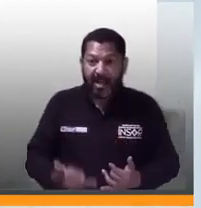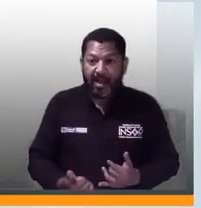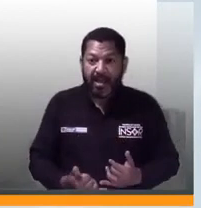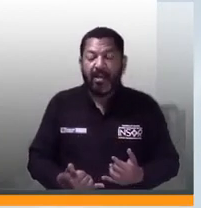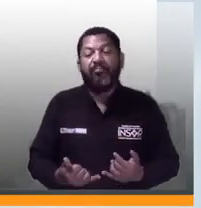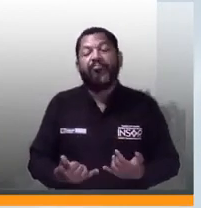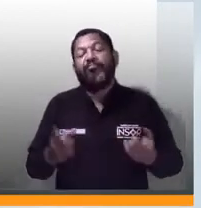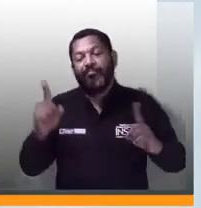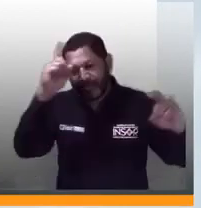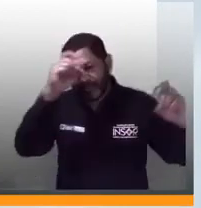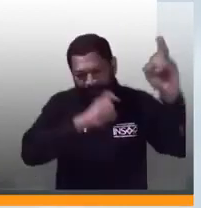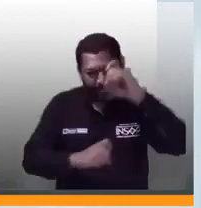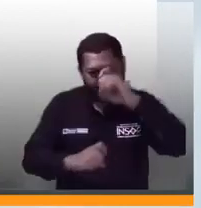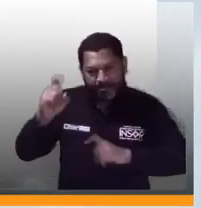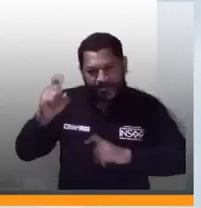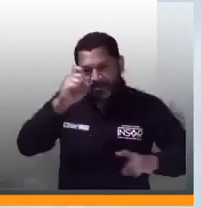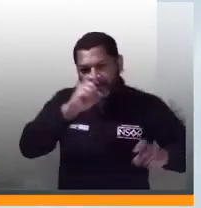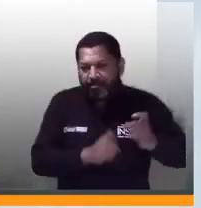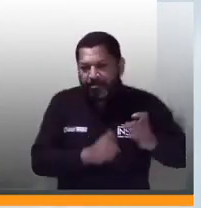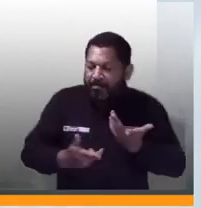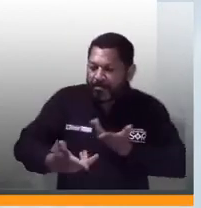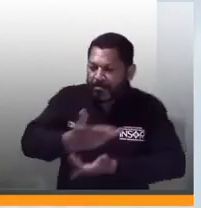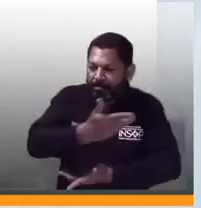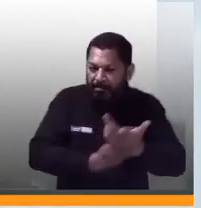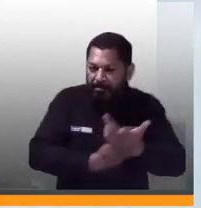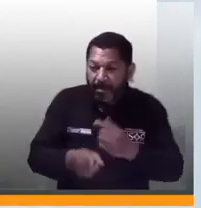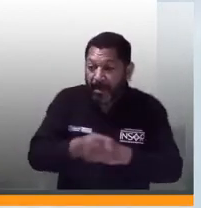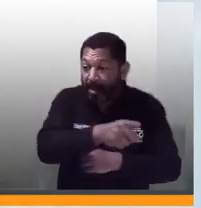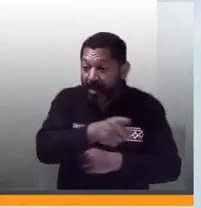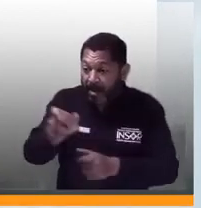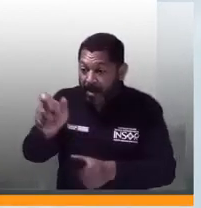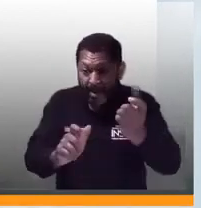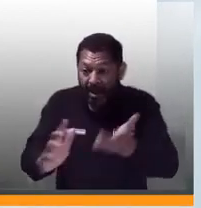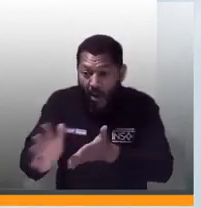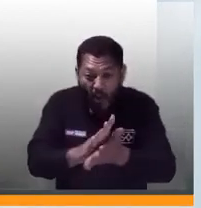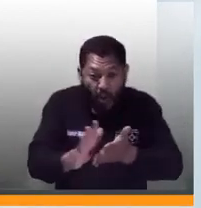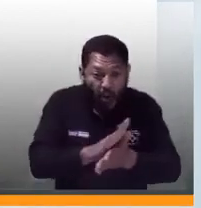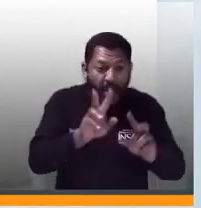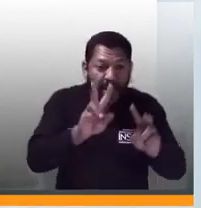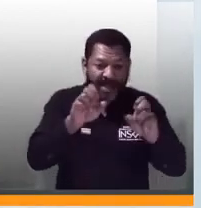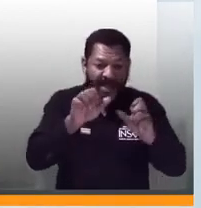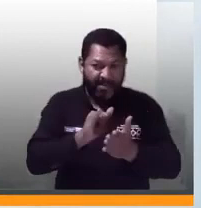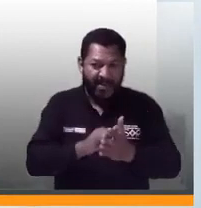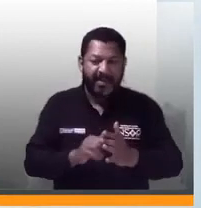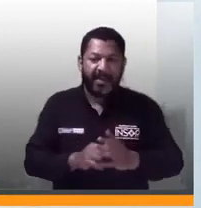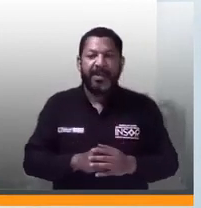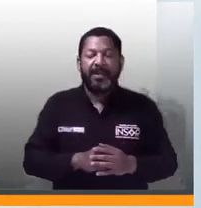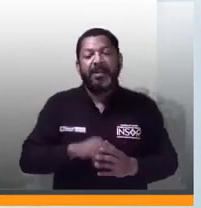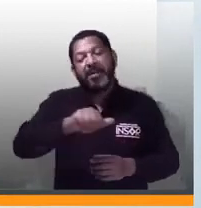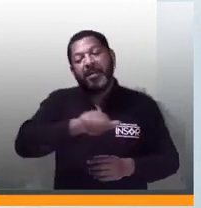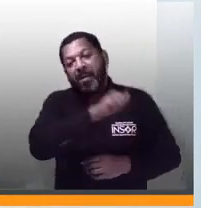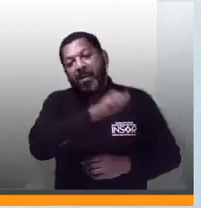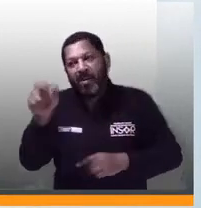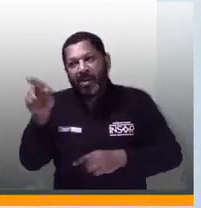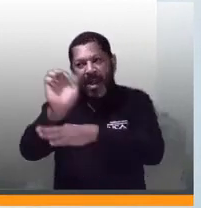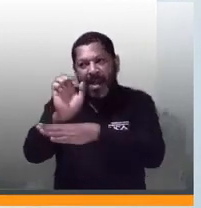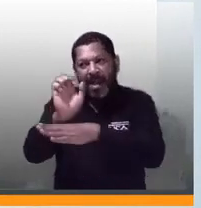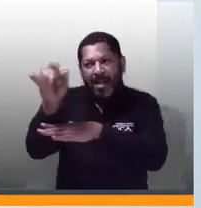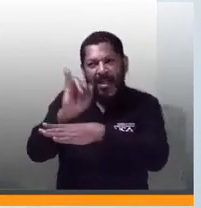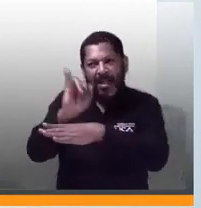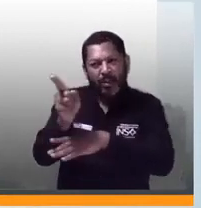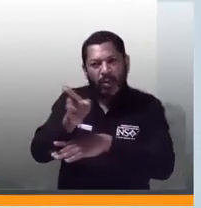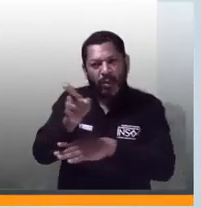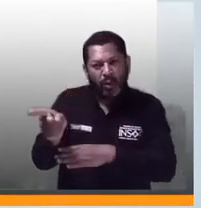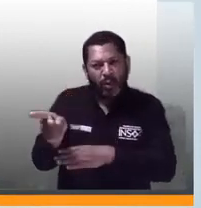se reflexionaron, dinamizaron y se recibieron comentarios de la comunidad alrededor de esos. Realizamos las otras